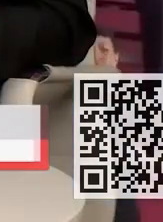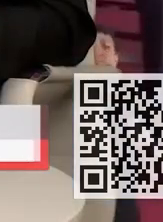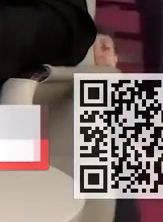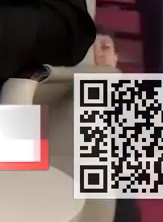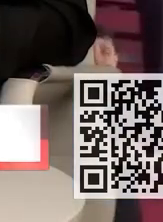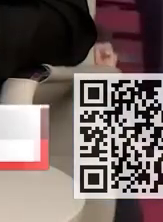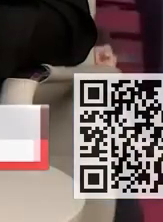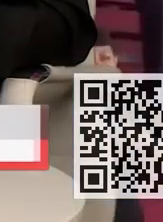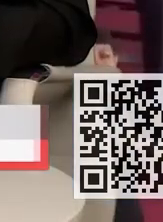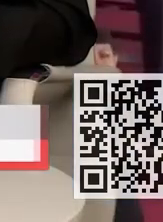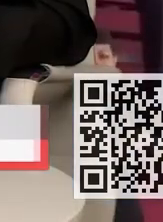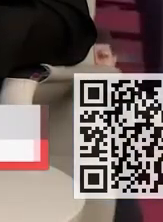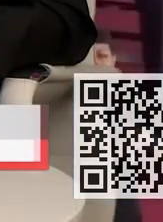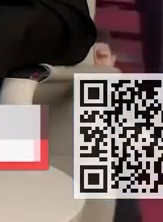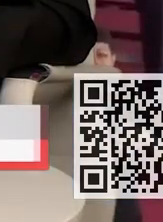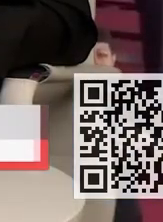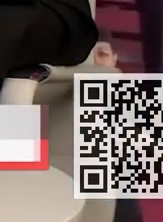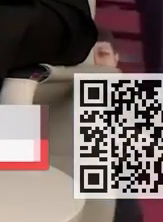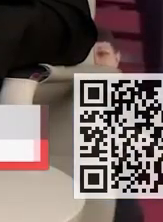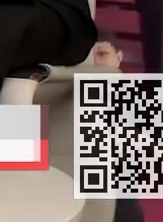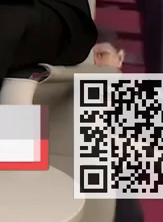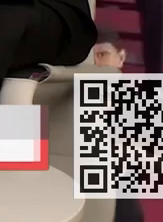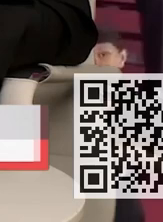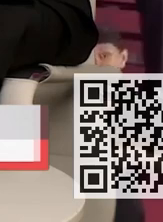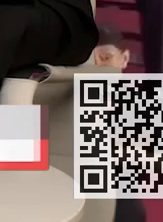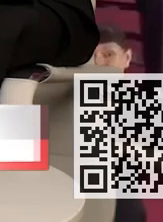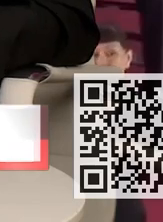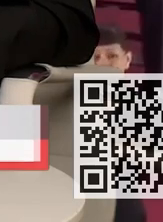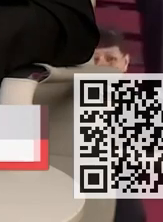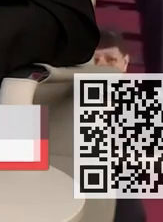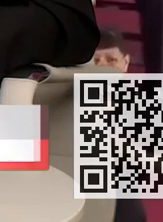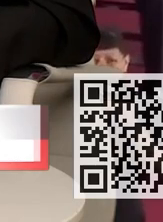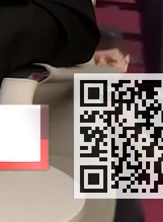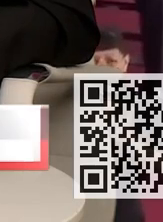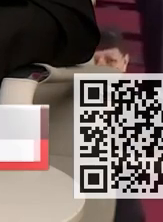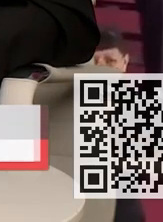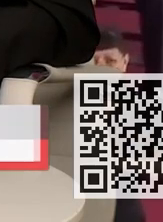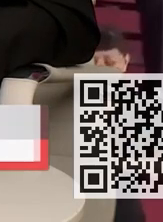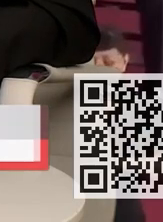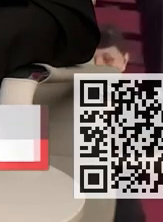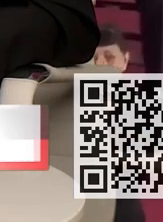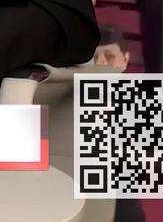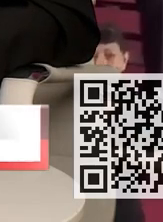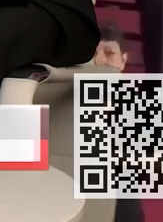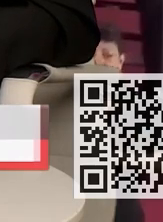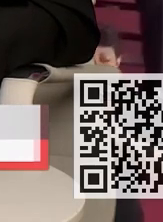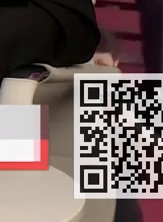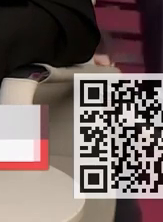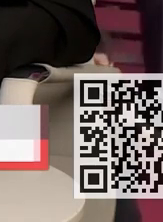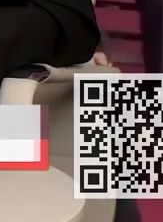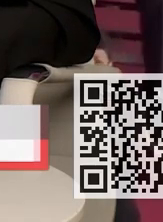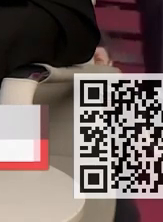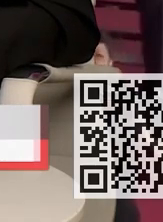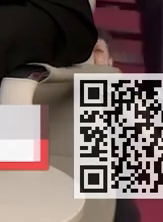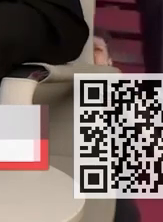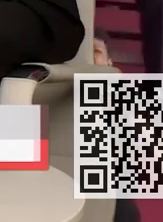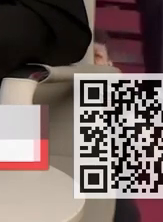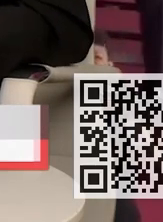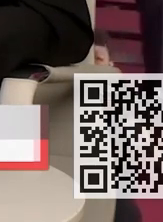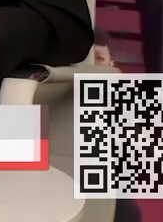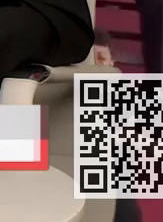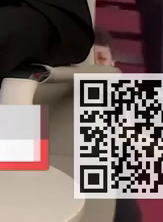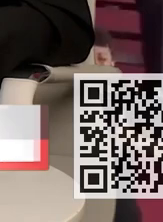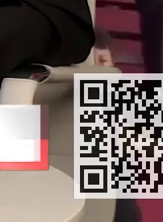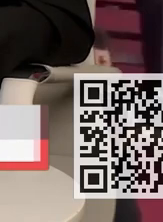político, ¿no? Justamente, este es el costo político de quitar subsidios, de ajustar y de una inflación tan alta, ¿no es cierto,